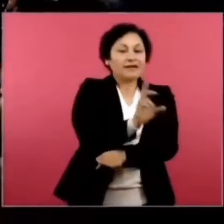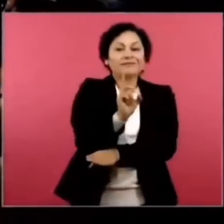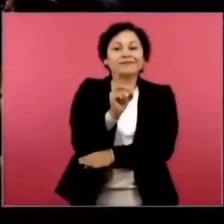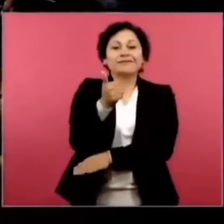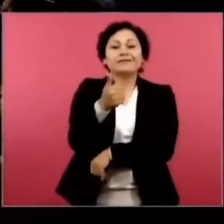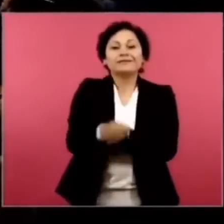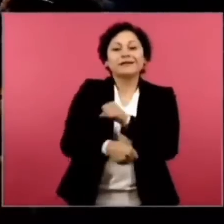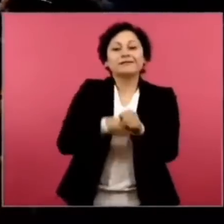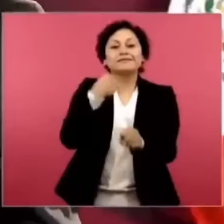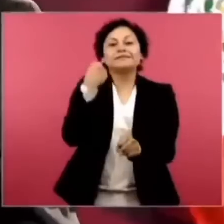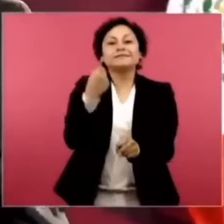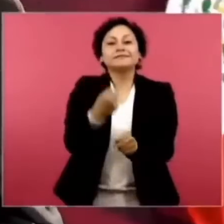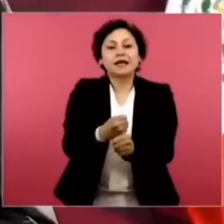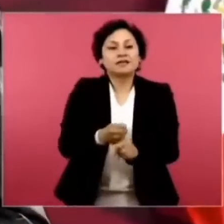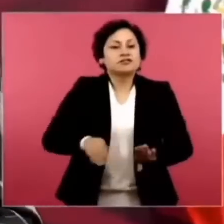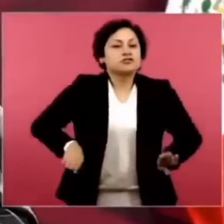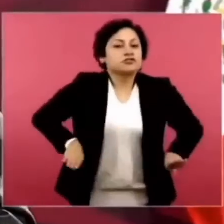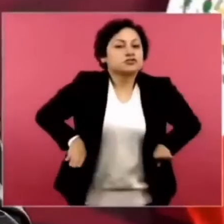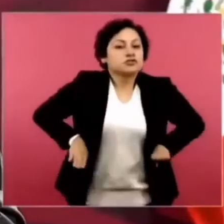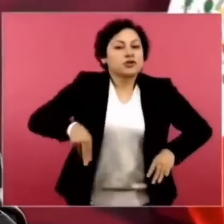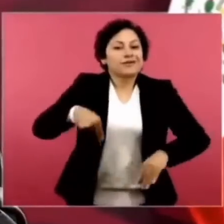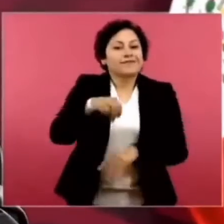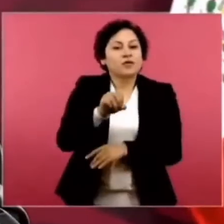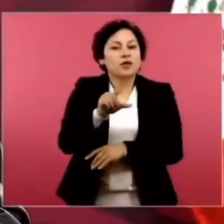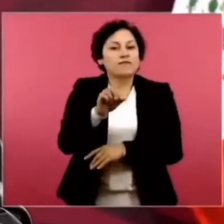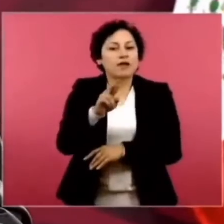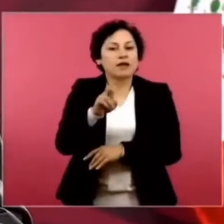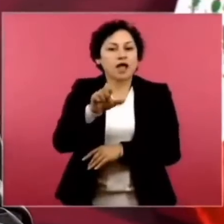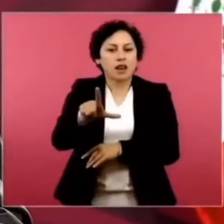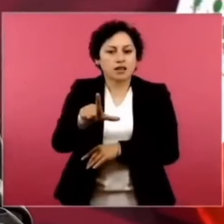cuenta, solo le destinaron